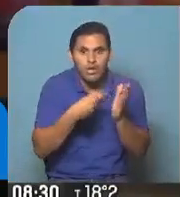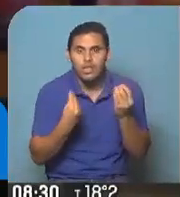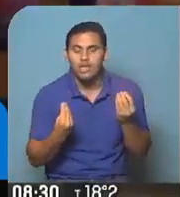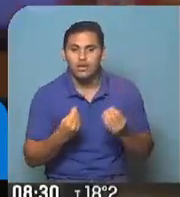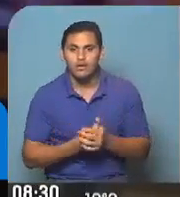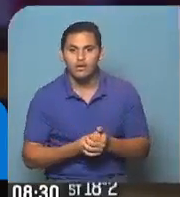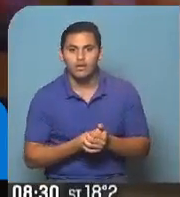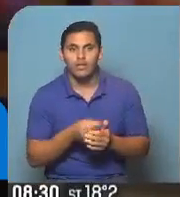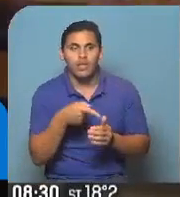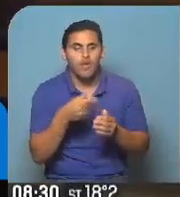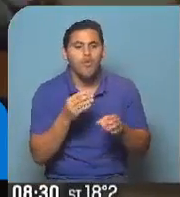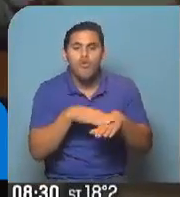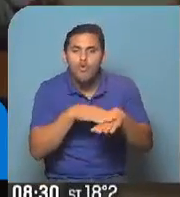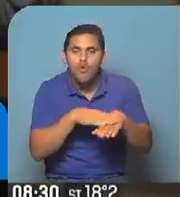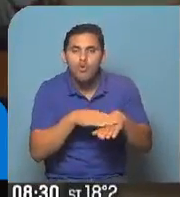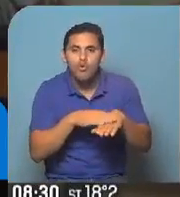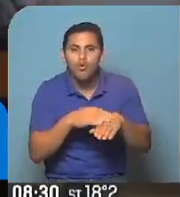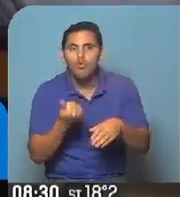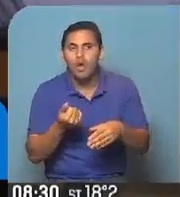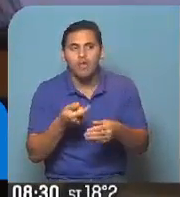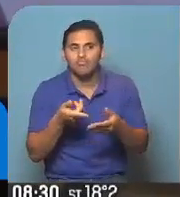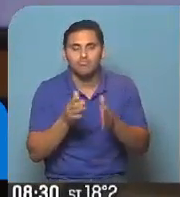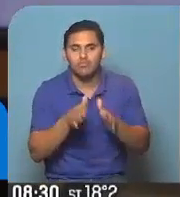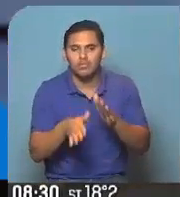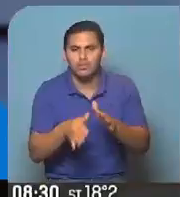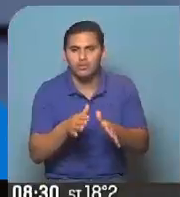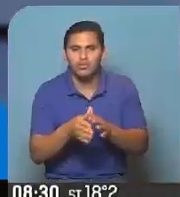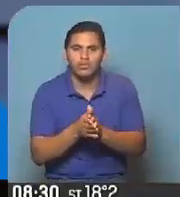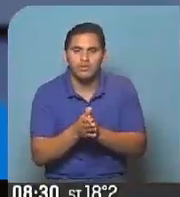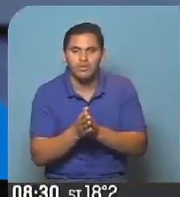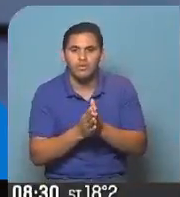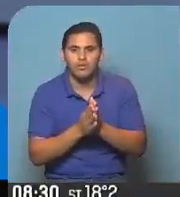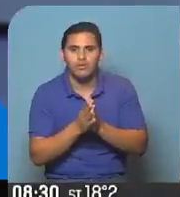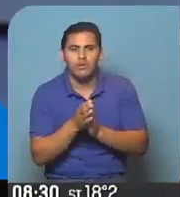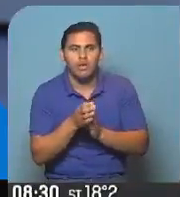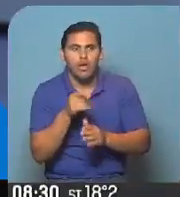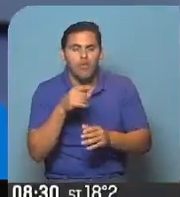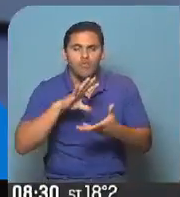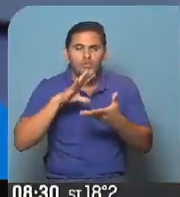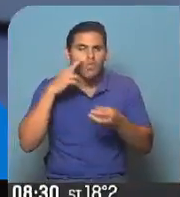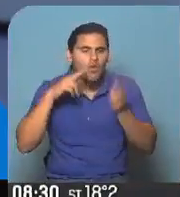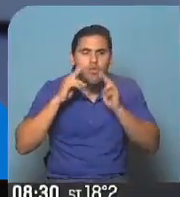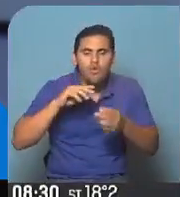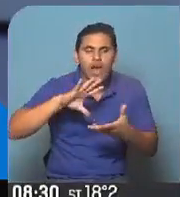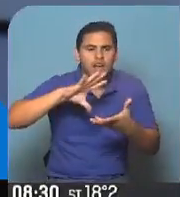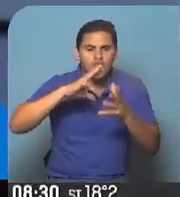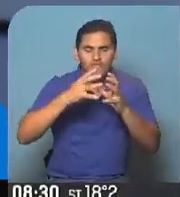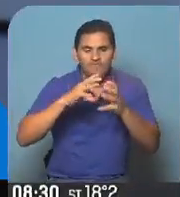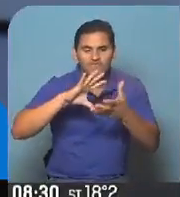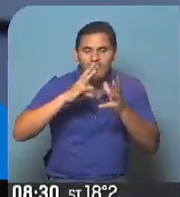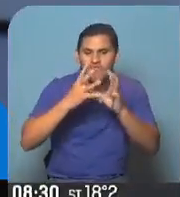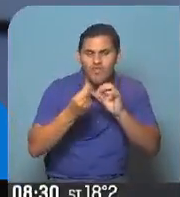estamos ahí producto de darle todo el día la maquinita ahora hay que buscar soluciones hay que buscar planes hay que buscar